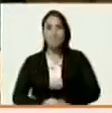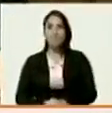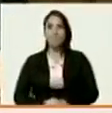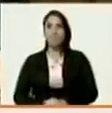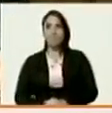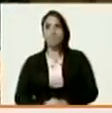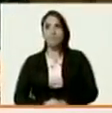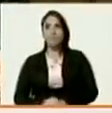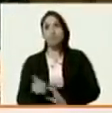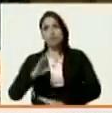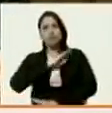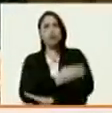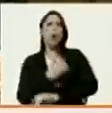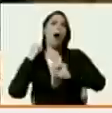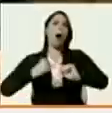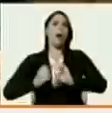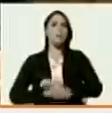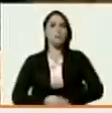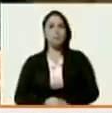si es valiente.